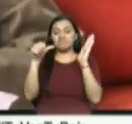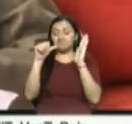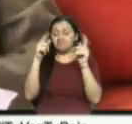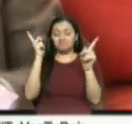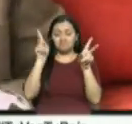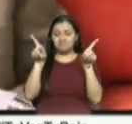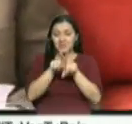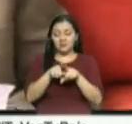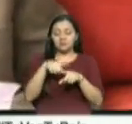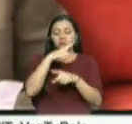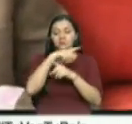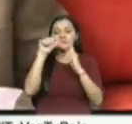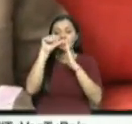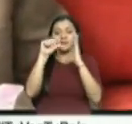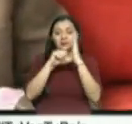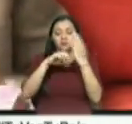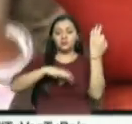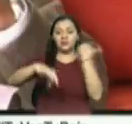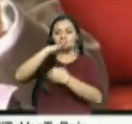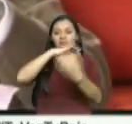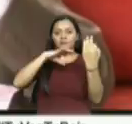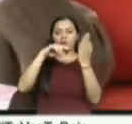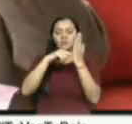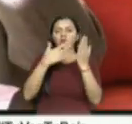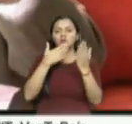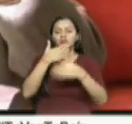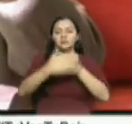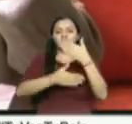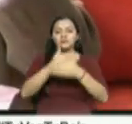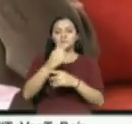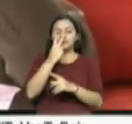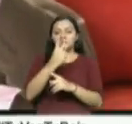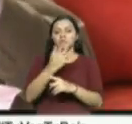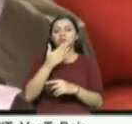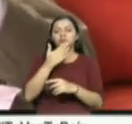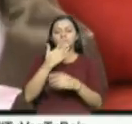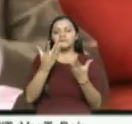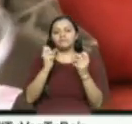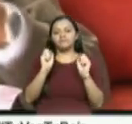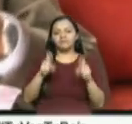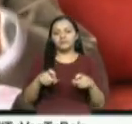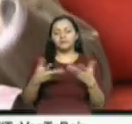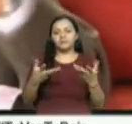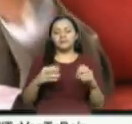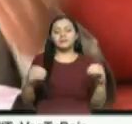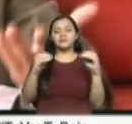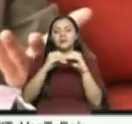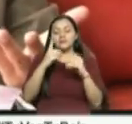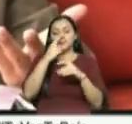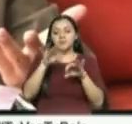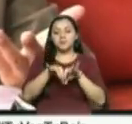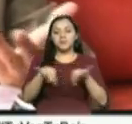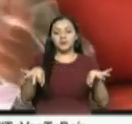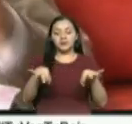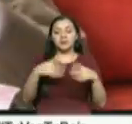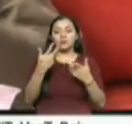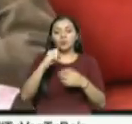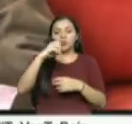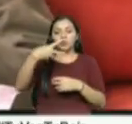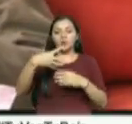estamos proponiendo como reforma, estamos mencionando que si la UNAE no es factible que pueda dar becas de títulos de cuarto